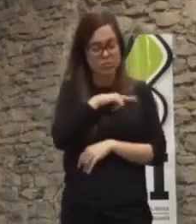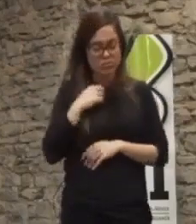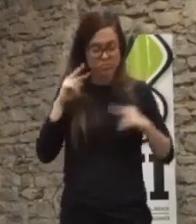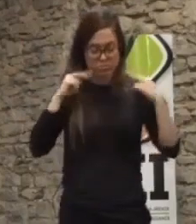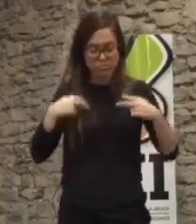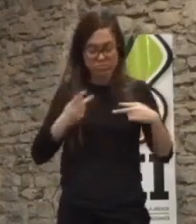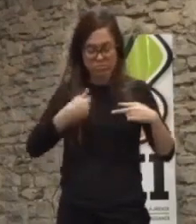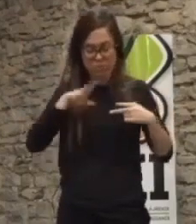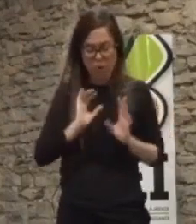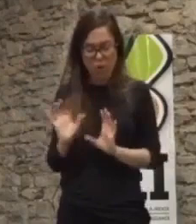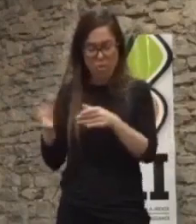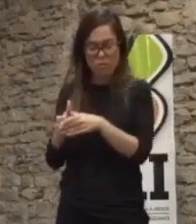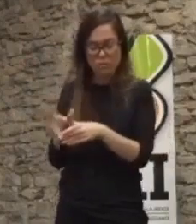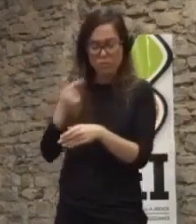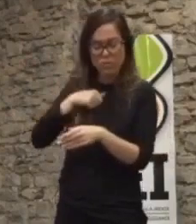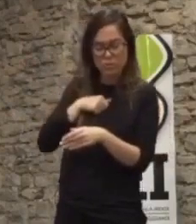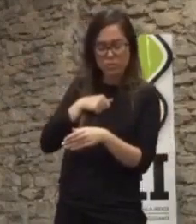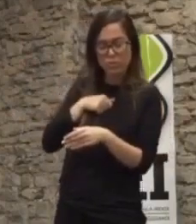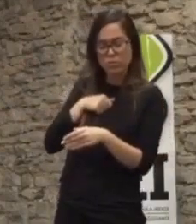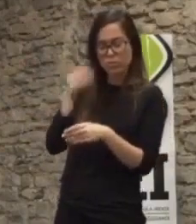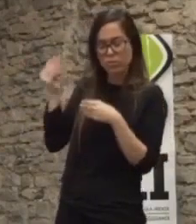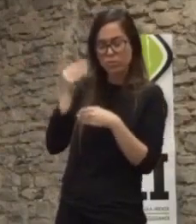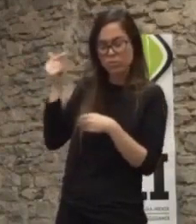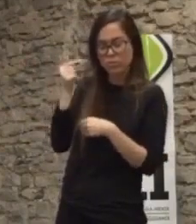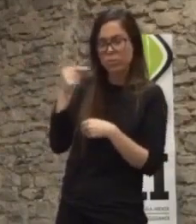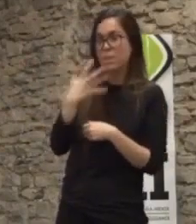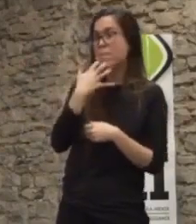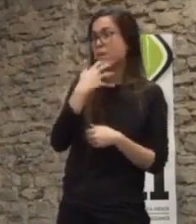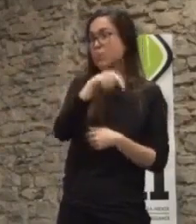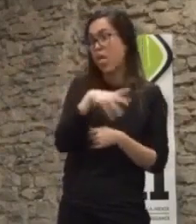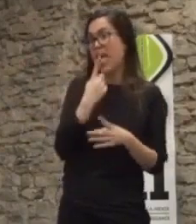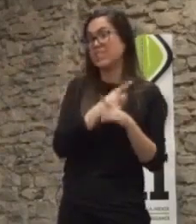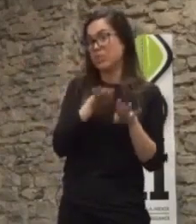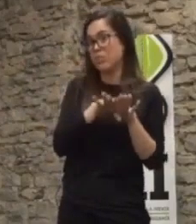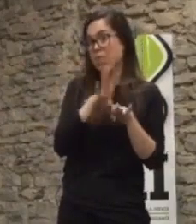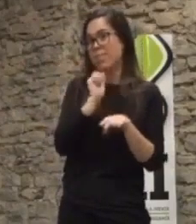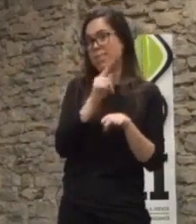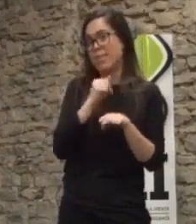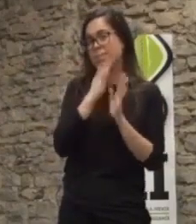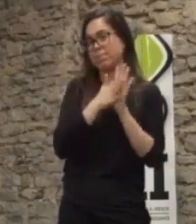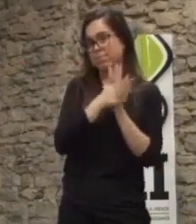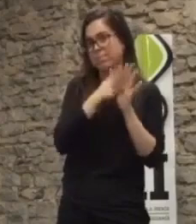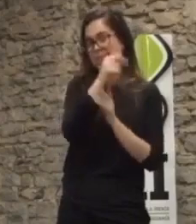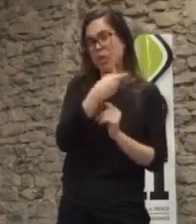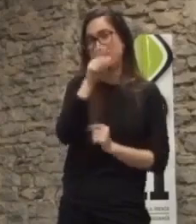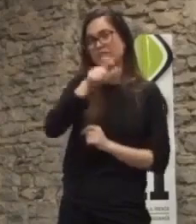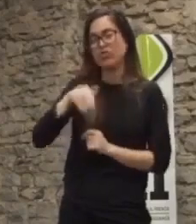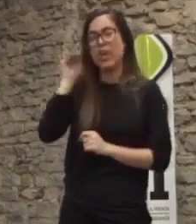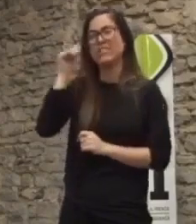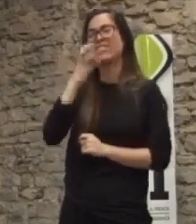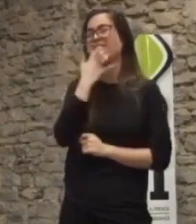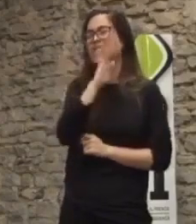sobre diferentes colectivos, en el caso de la estrategia antirrumores, sobre las personas de origen extranjero, cómo nos sentimos cuando tenemos